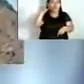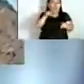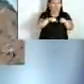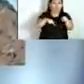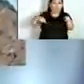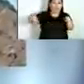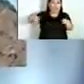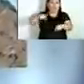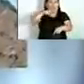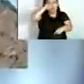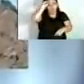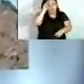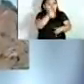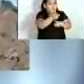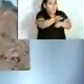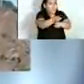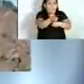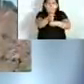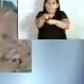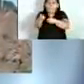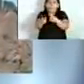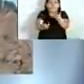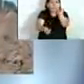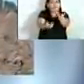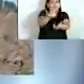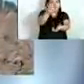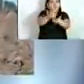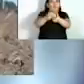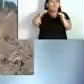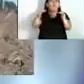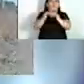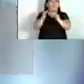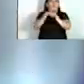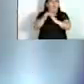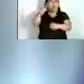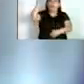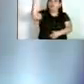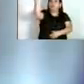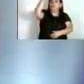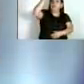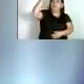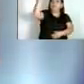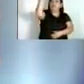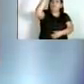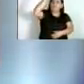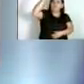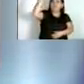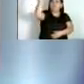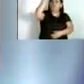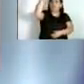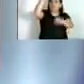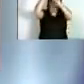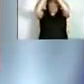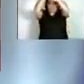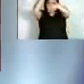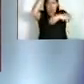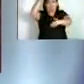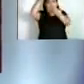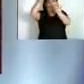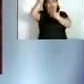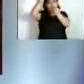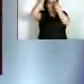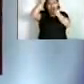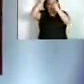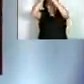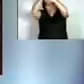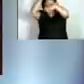para sofocar las llamas, para evitar su expansión. Incluso un helicóptero de la Fuerza Armada que sobrevoló la zona, equipado con un sistema para descargar